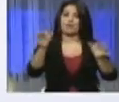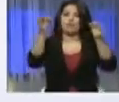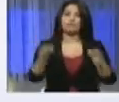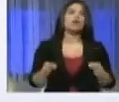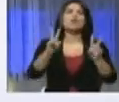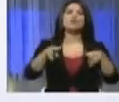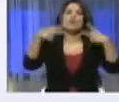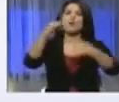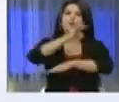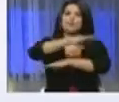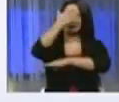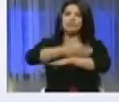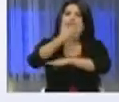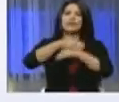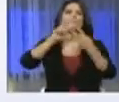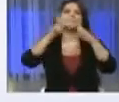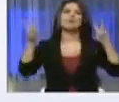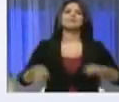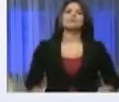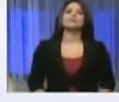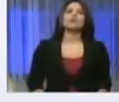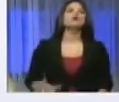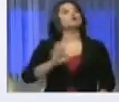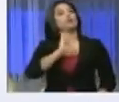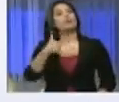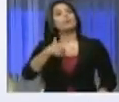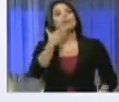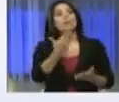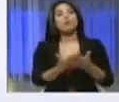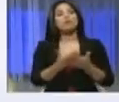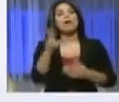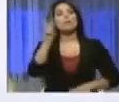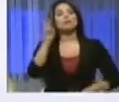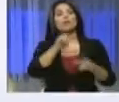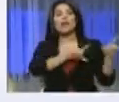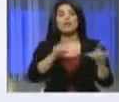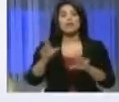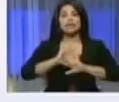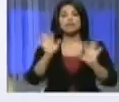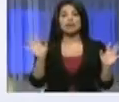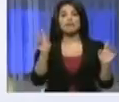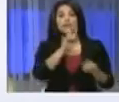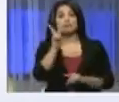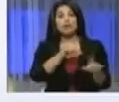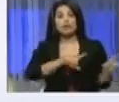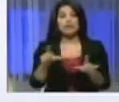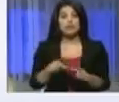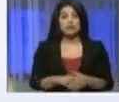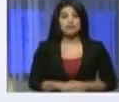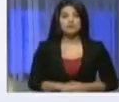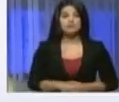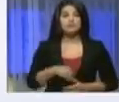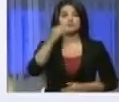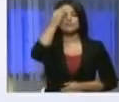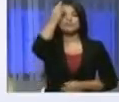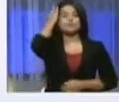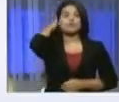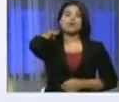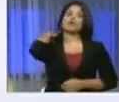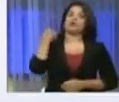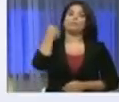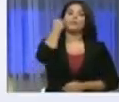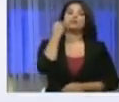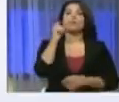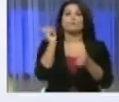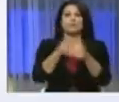nueva frontera de paz. Yo he propuesto, Venezuela está lista para, como la primera fase es